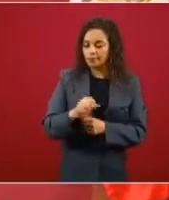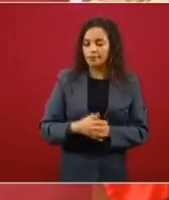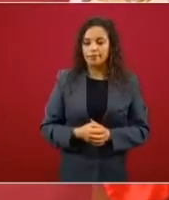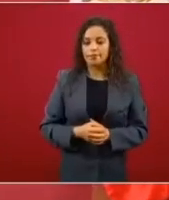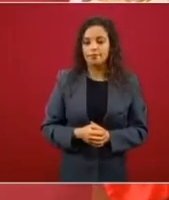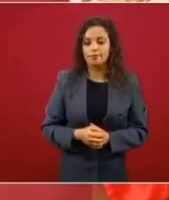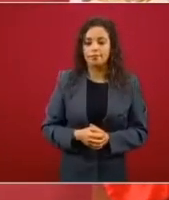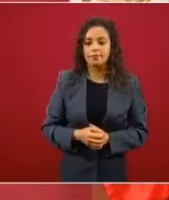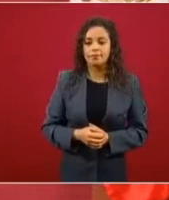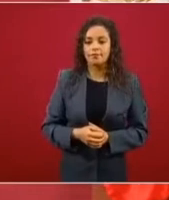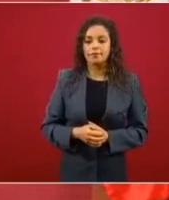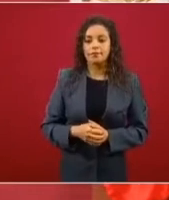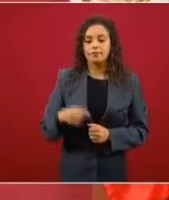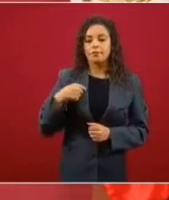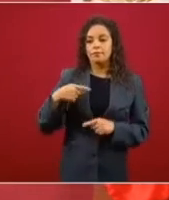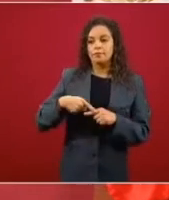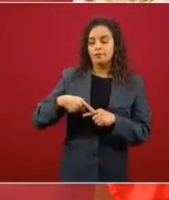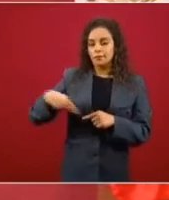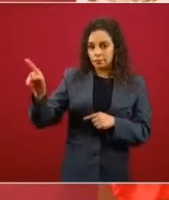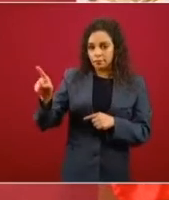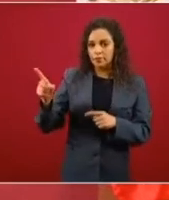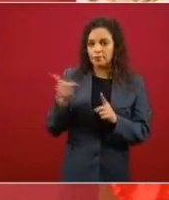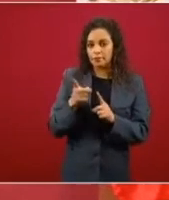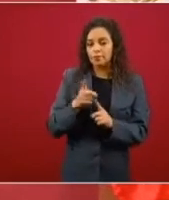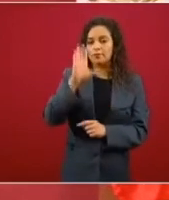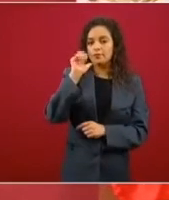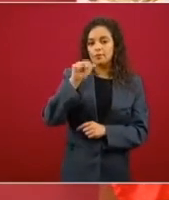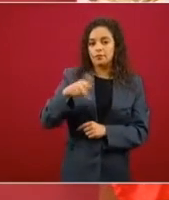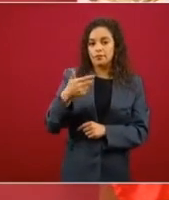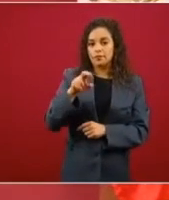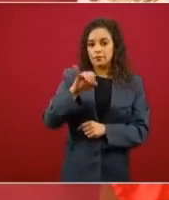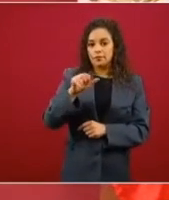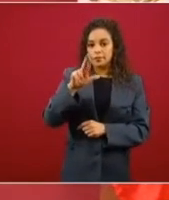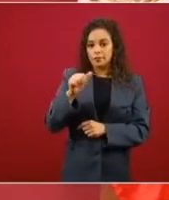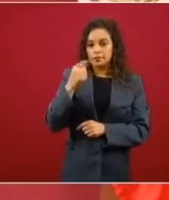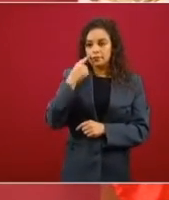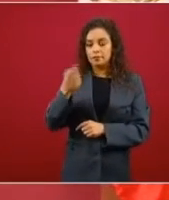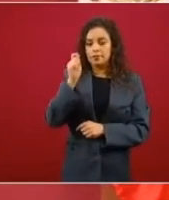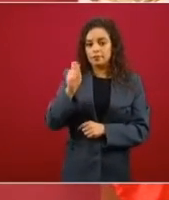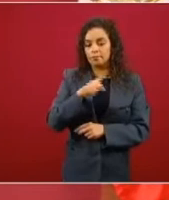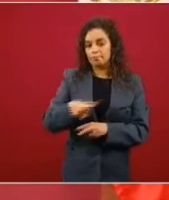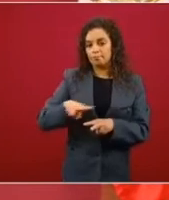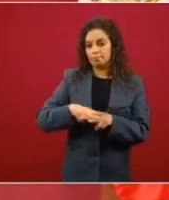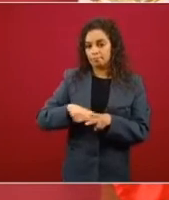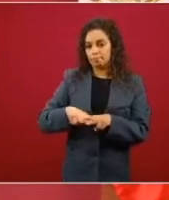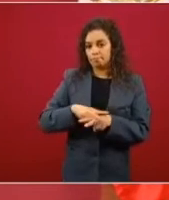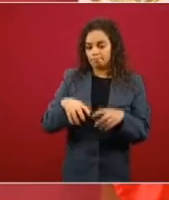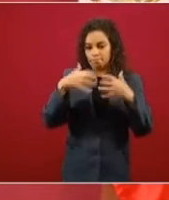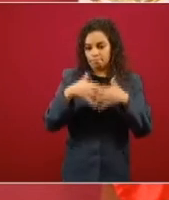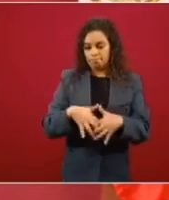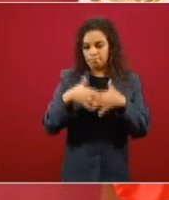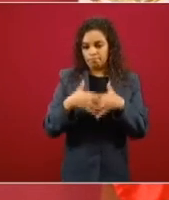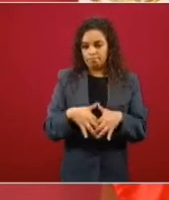voy a Cangrejera a ver un tren de refinación